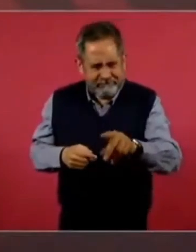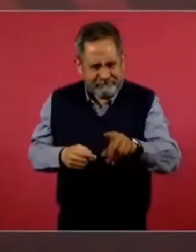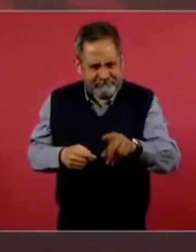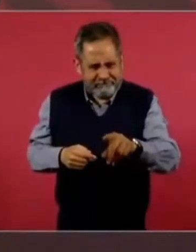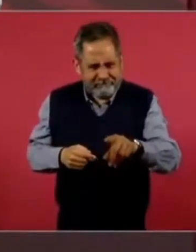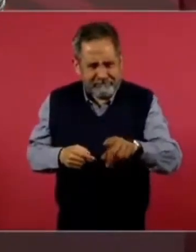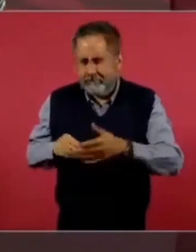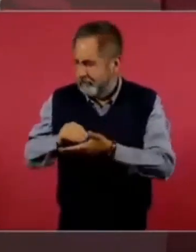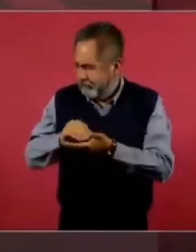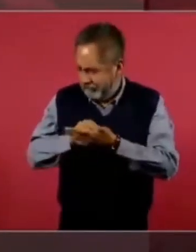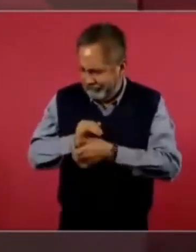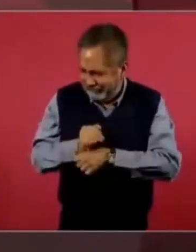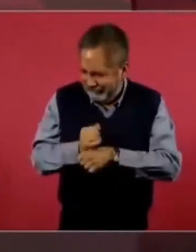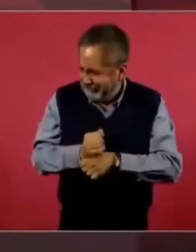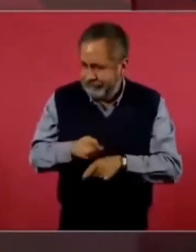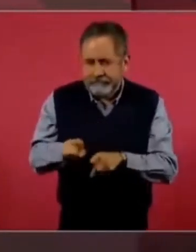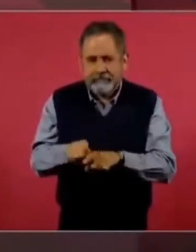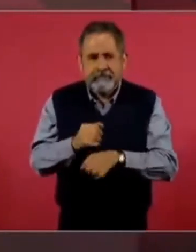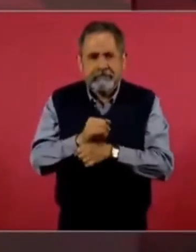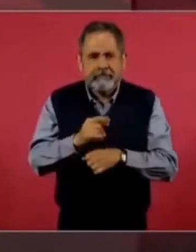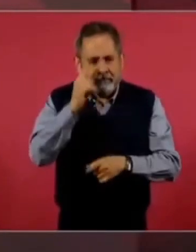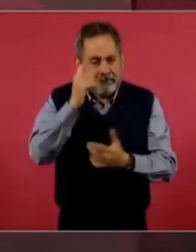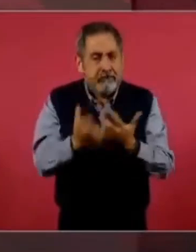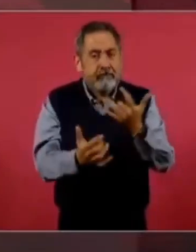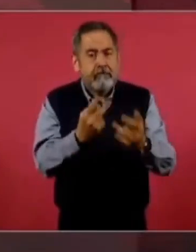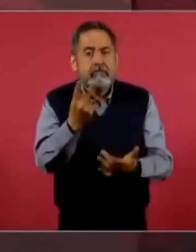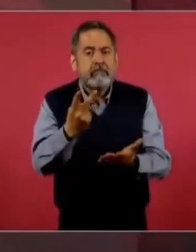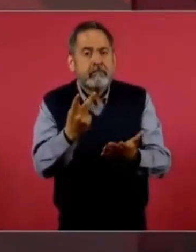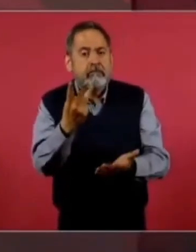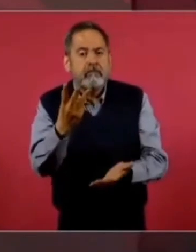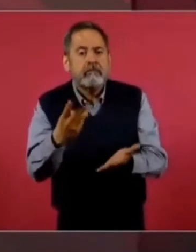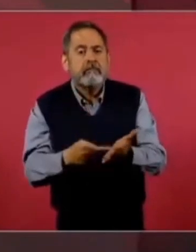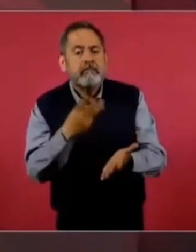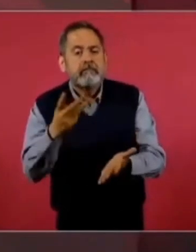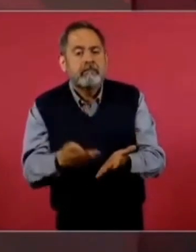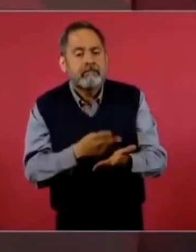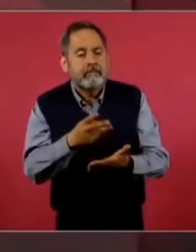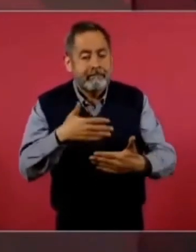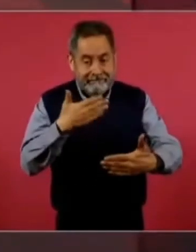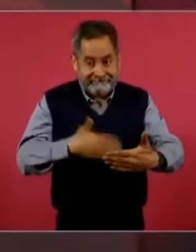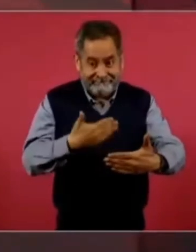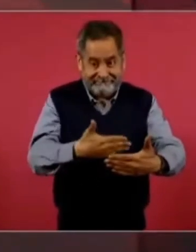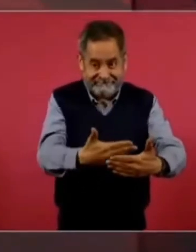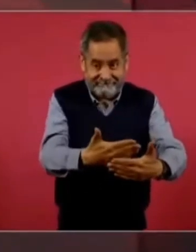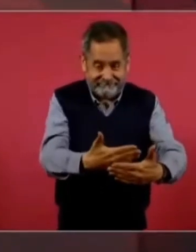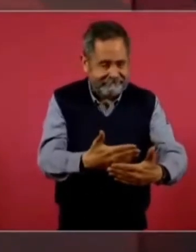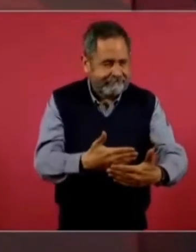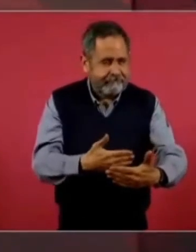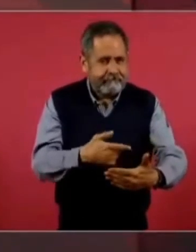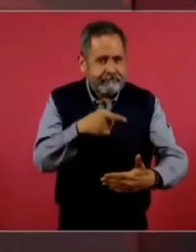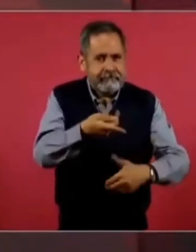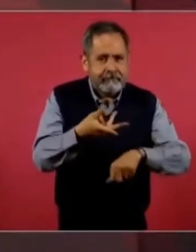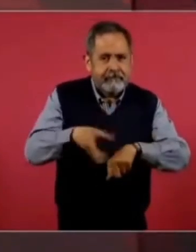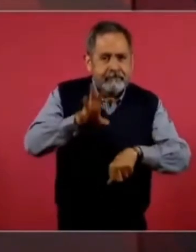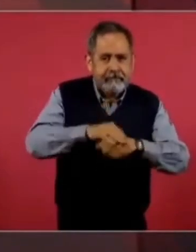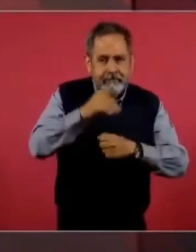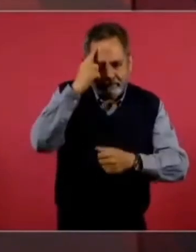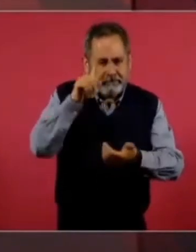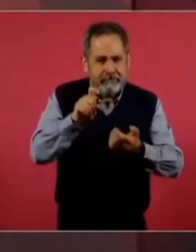estamos investigando, porque se quemaron como 2 veces o 3 veces los archivos donde estaban los permisos de